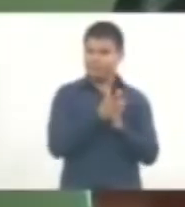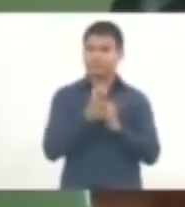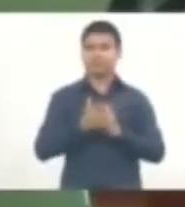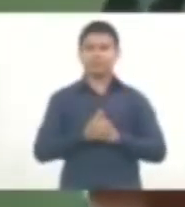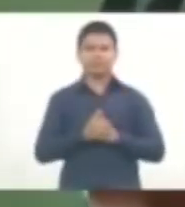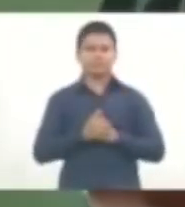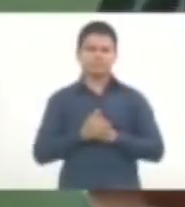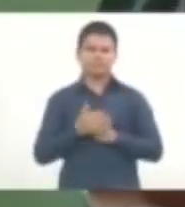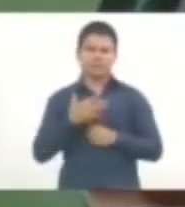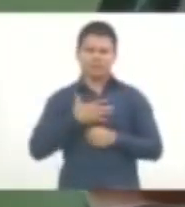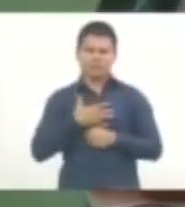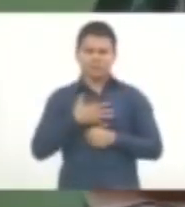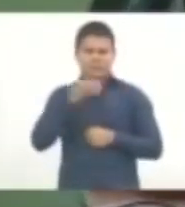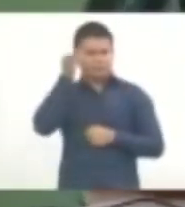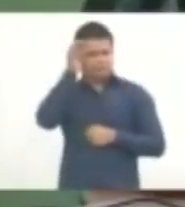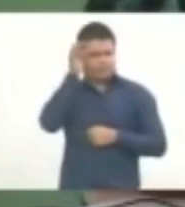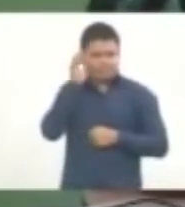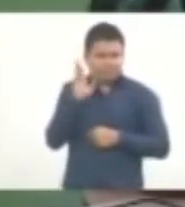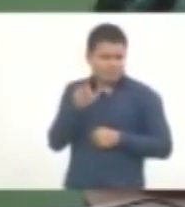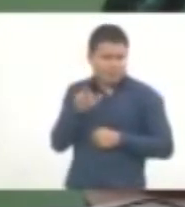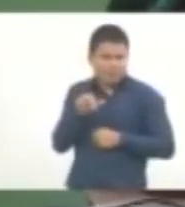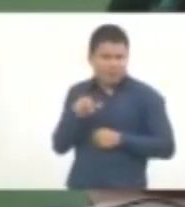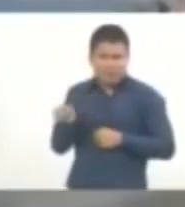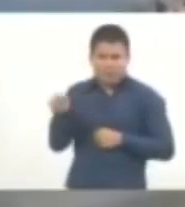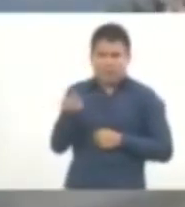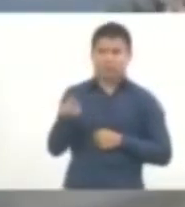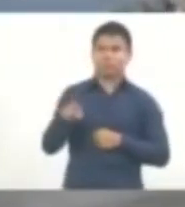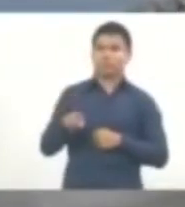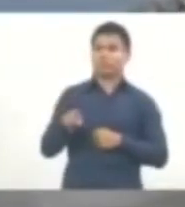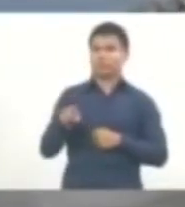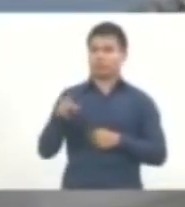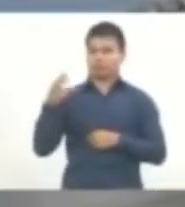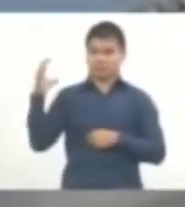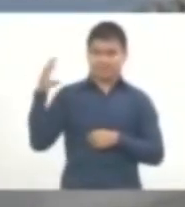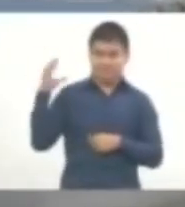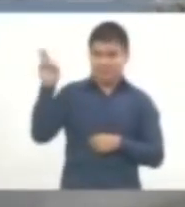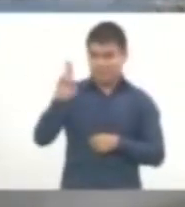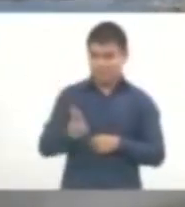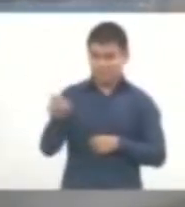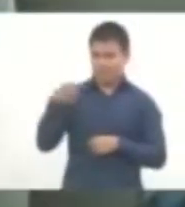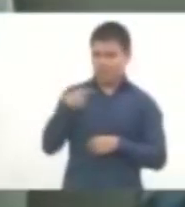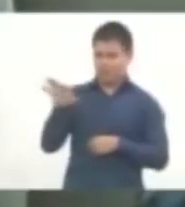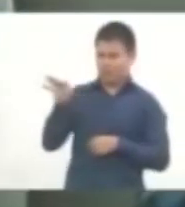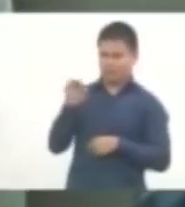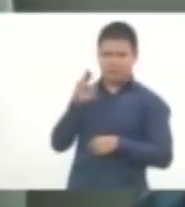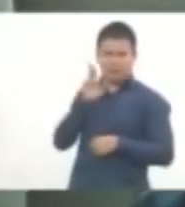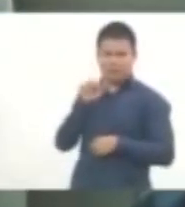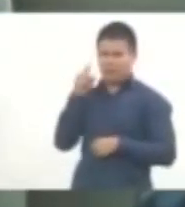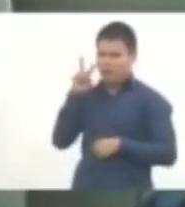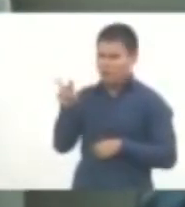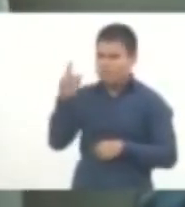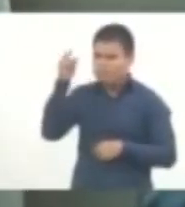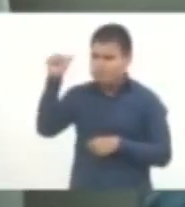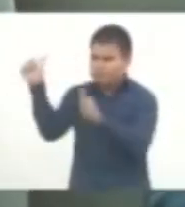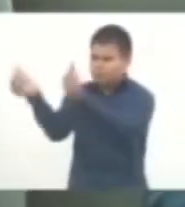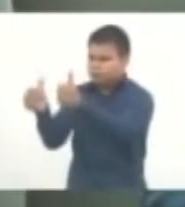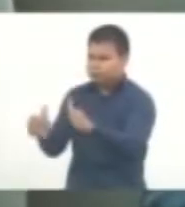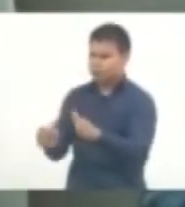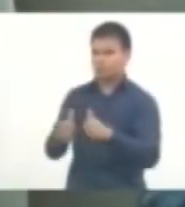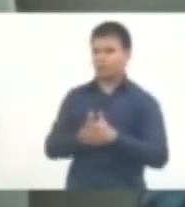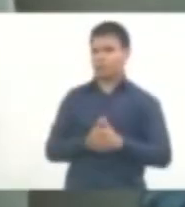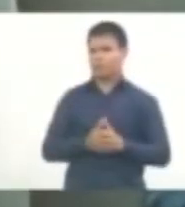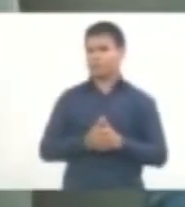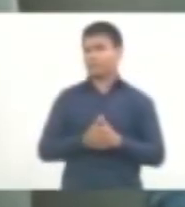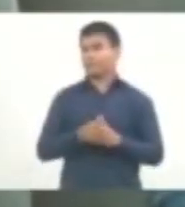sorprendió no ver en el top 5 a la bella representante del César, quien, al igual que ella, marcó favoritismo desde el comienzo. Los favoritismos